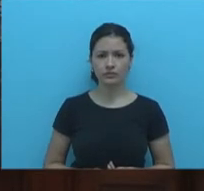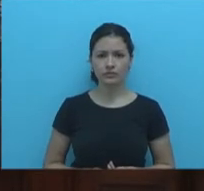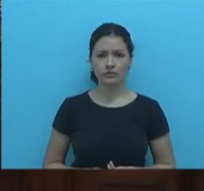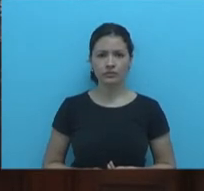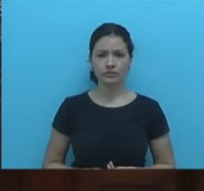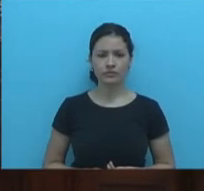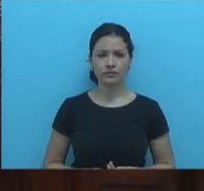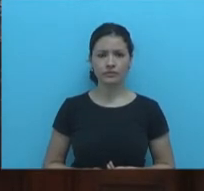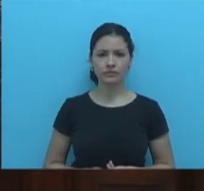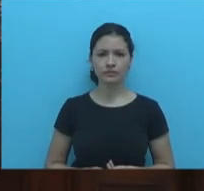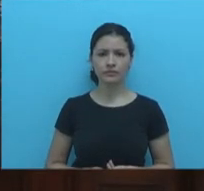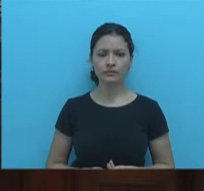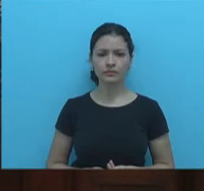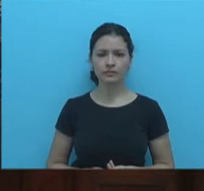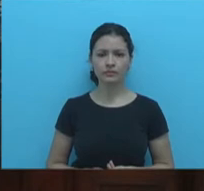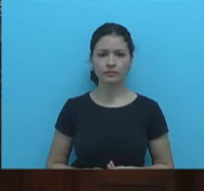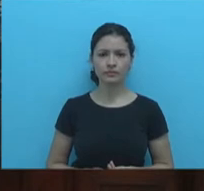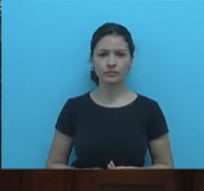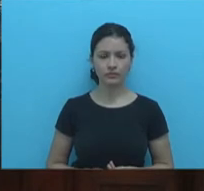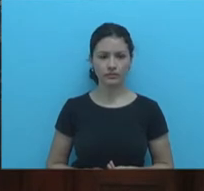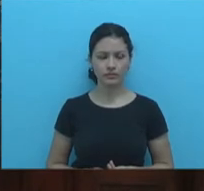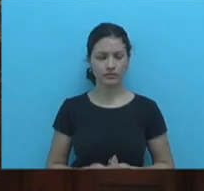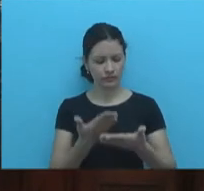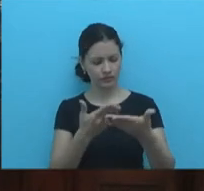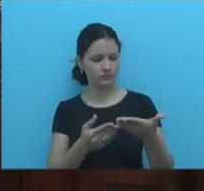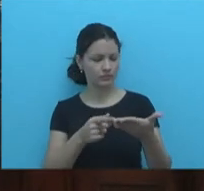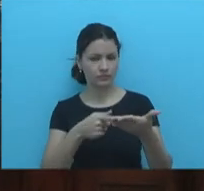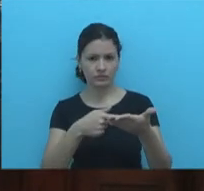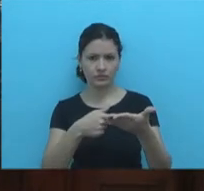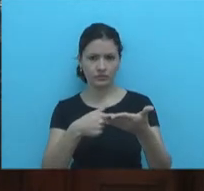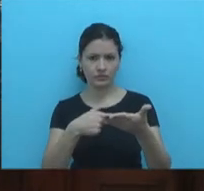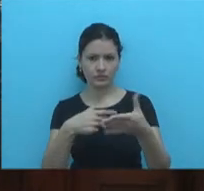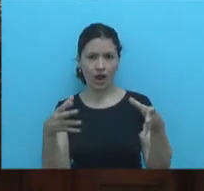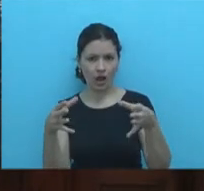Más allá de los autores del proyecto que ha sido la escuela,